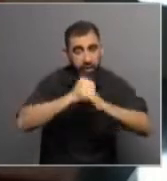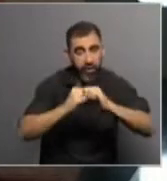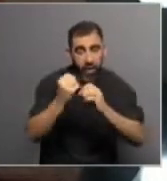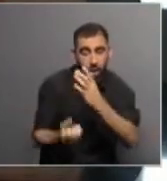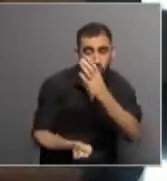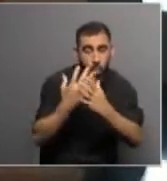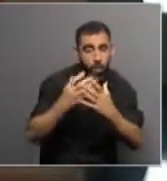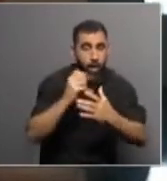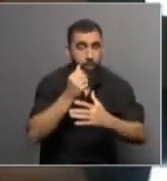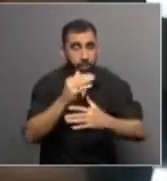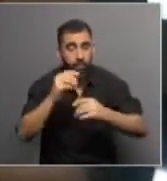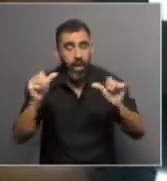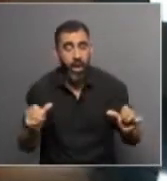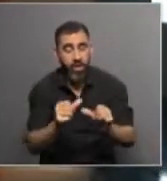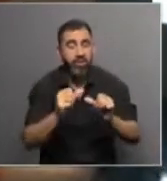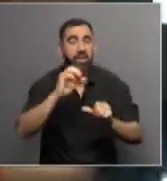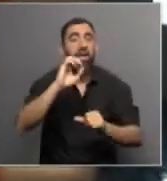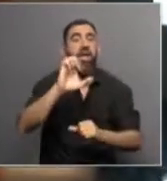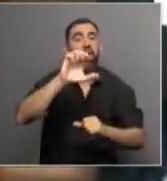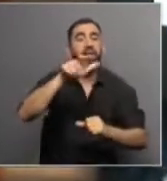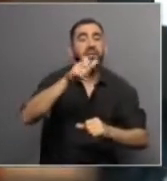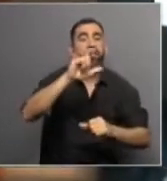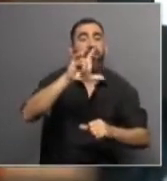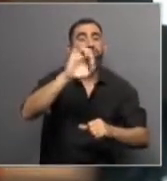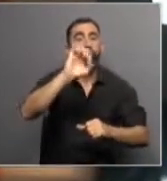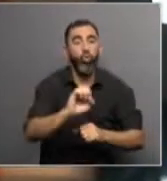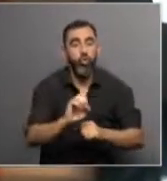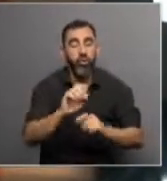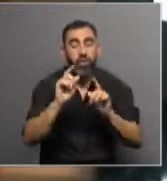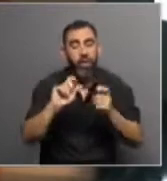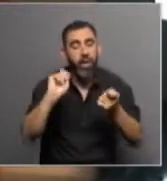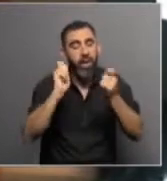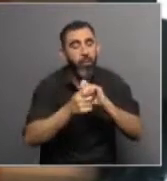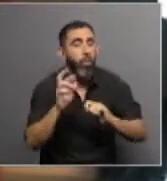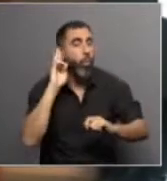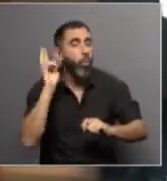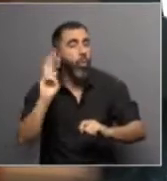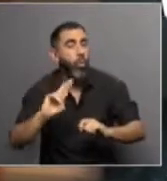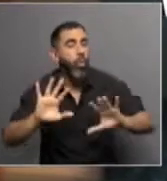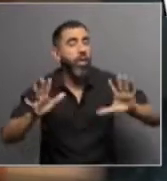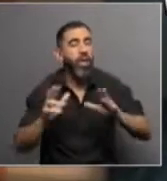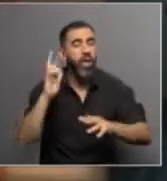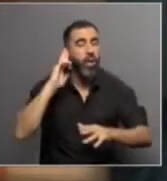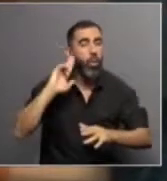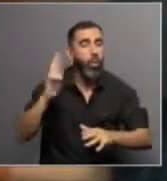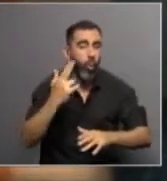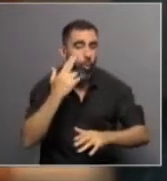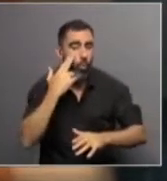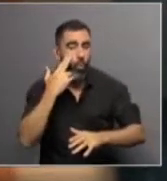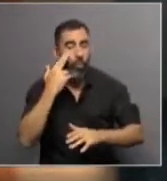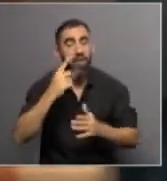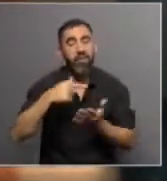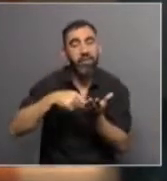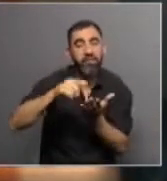reciente aplicación, el Excelsior. Y del agua al ruido. ¿Qué pasó con la polución sonora en el centro de